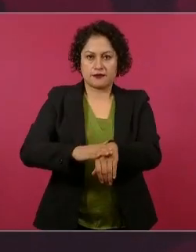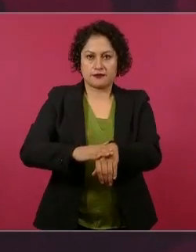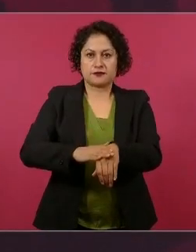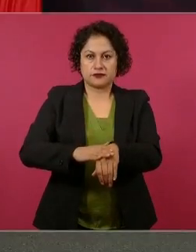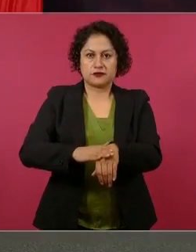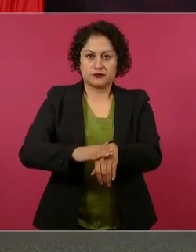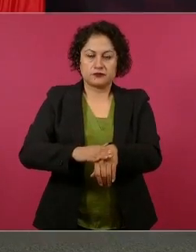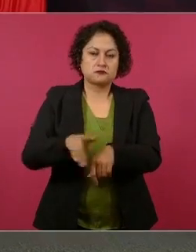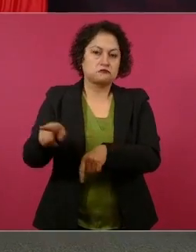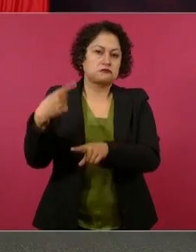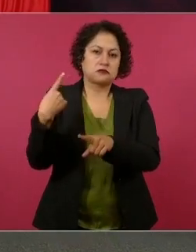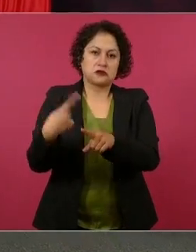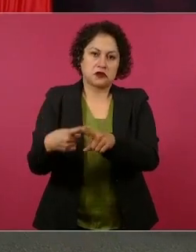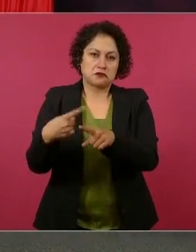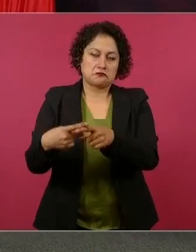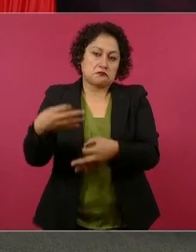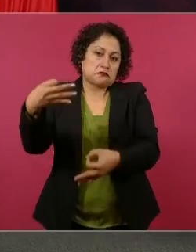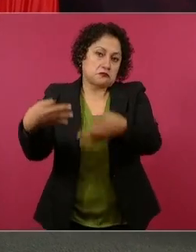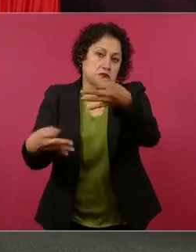al Tribunal Electoral.